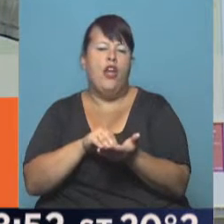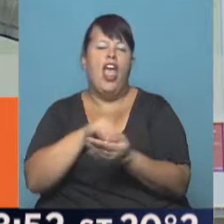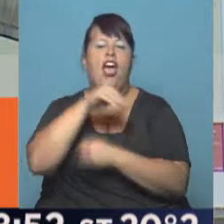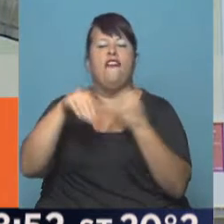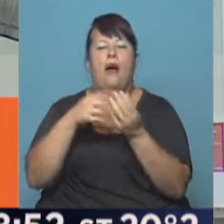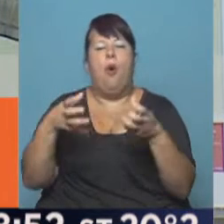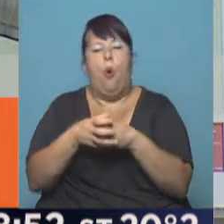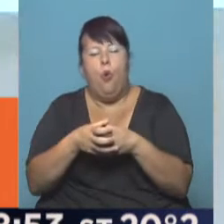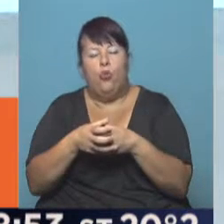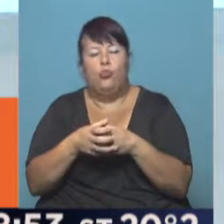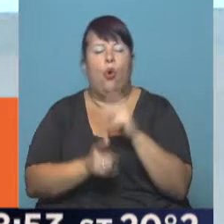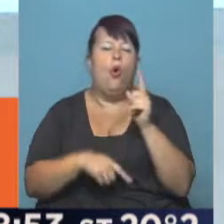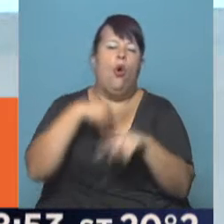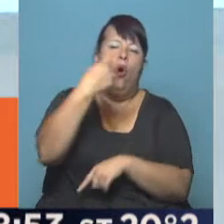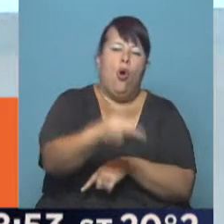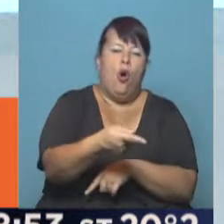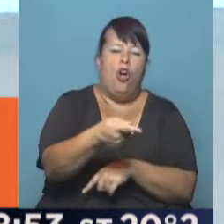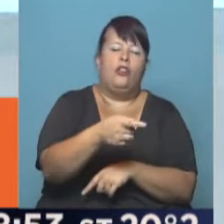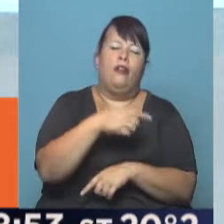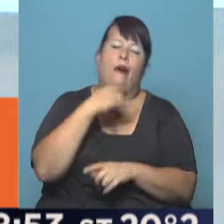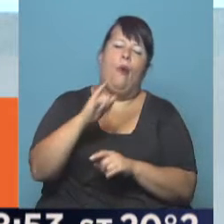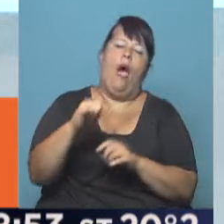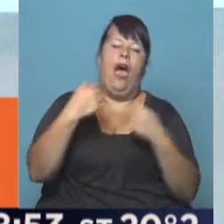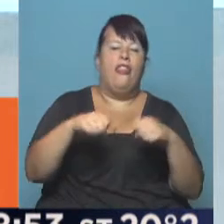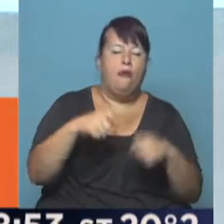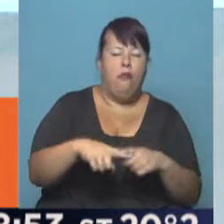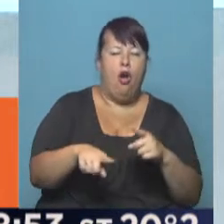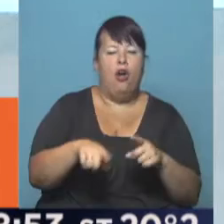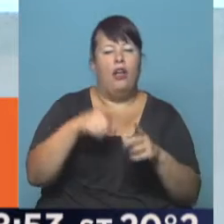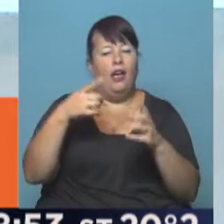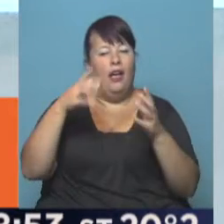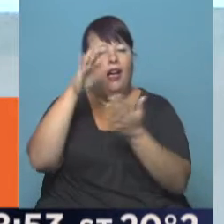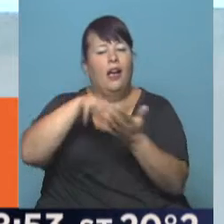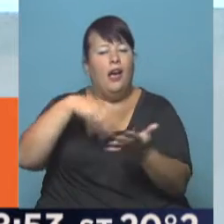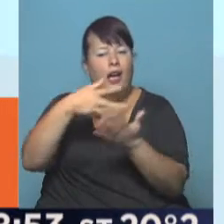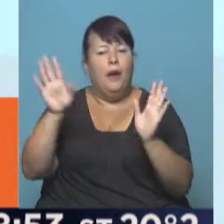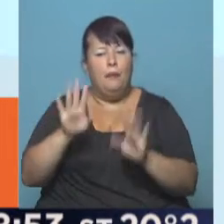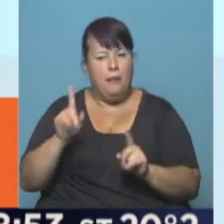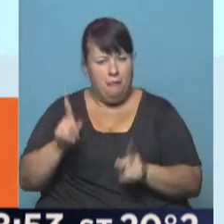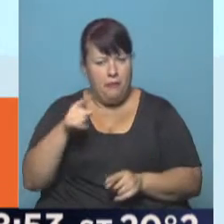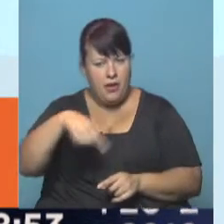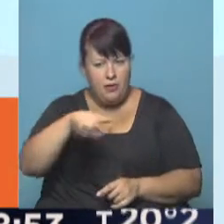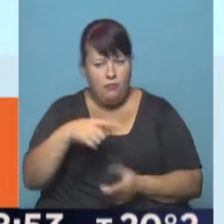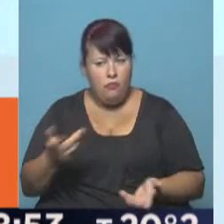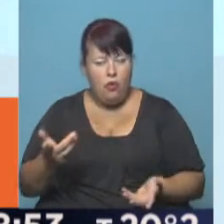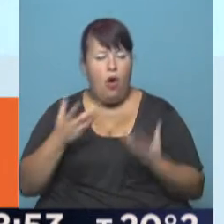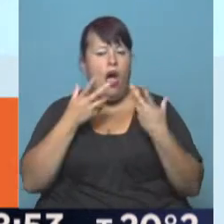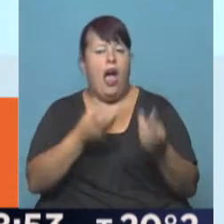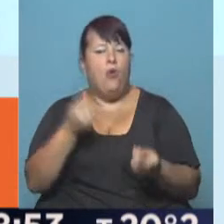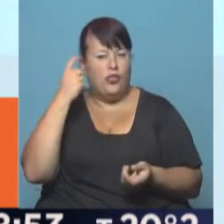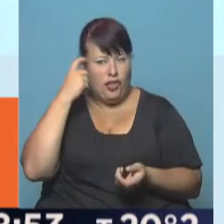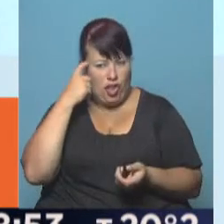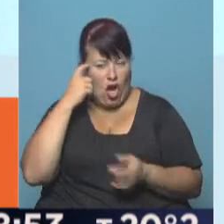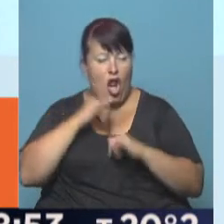familia unida, después te tiraban un poco de deporte. Y la grilla la armaban realmente la colaboración de un psicólogo